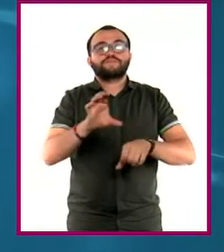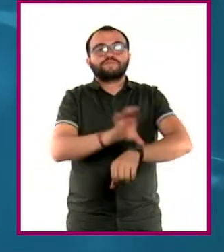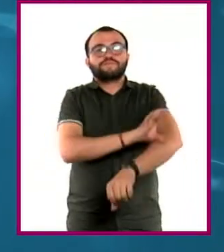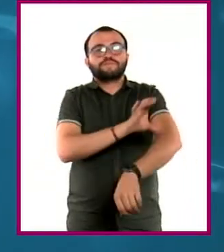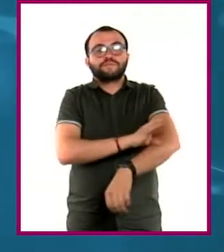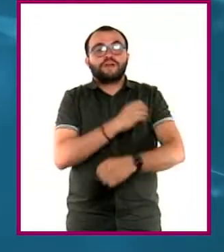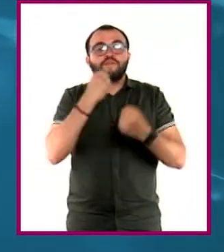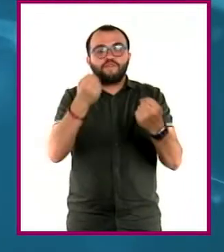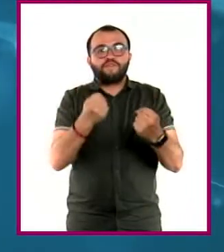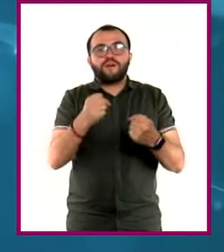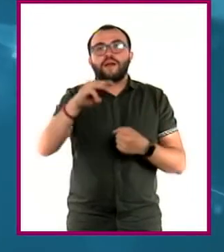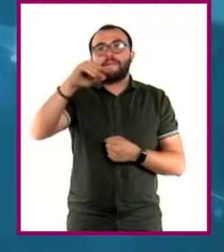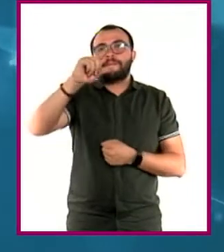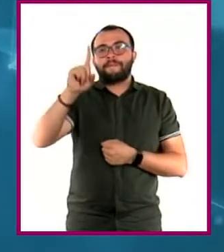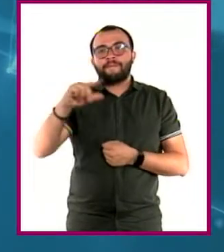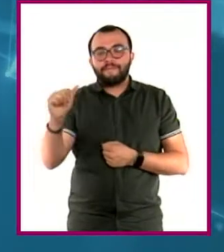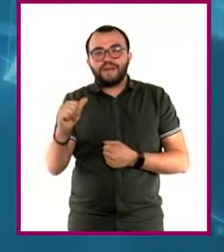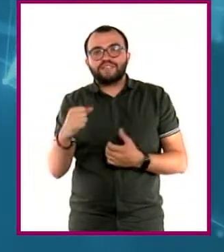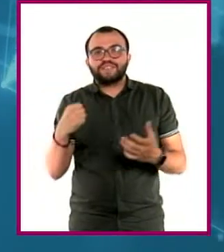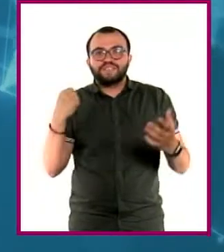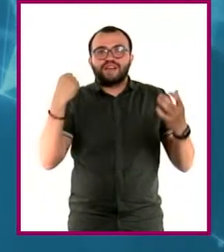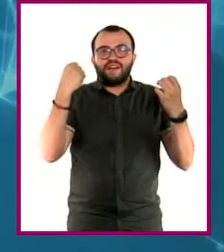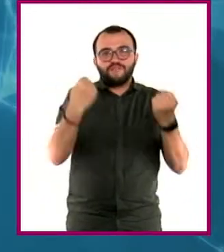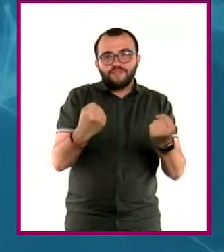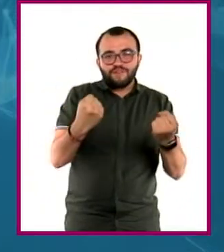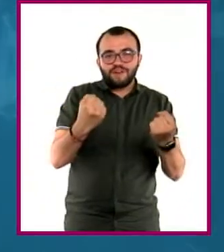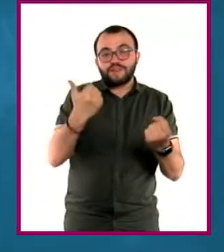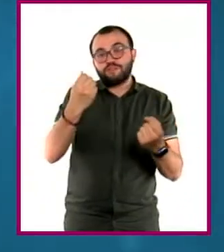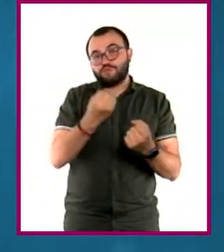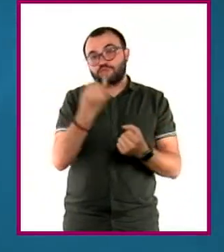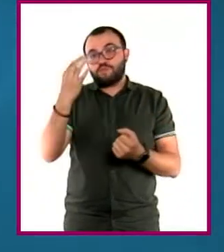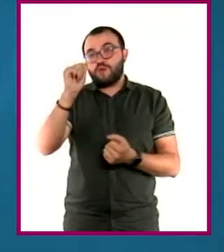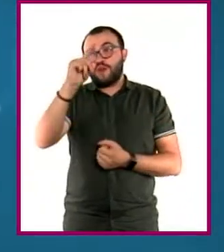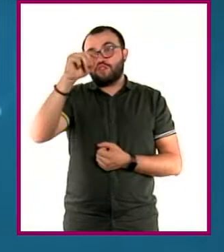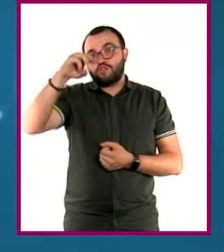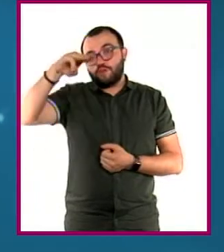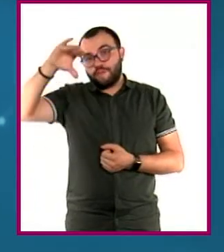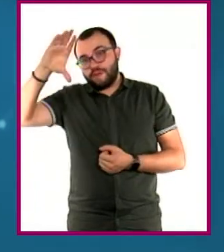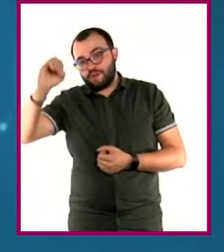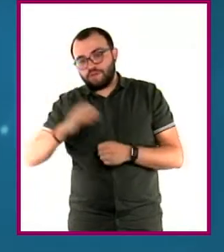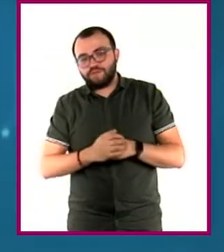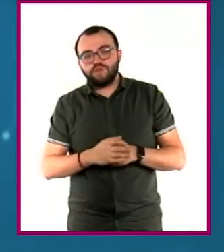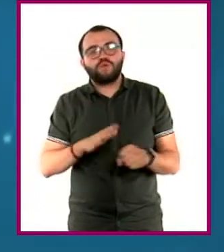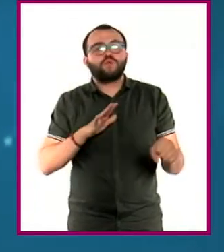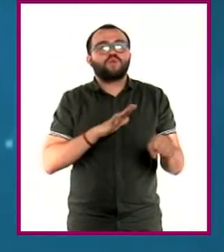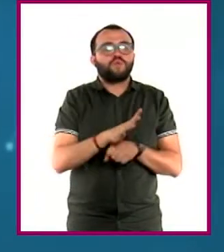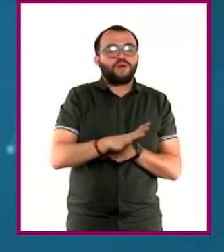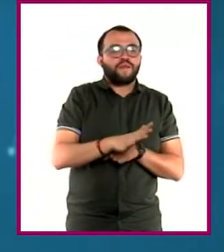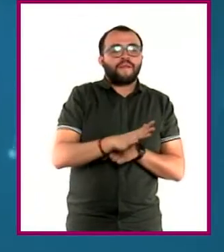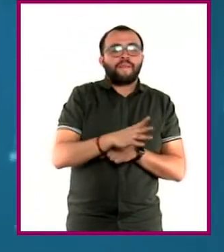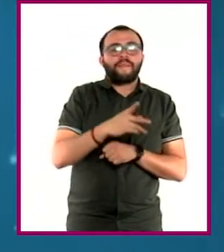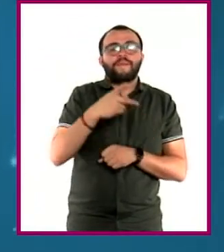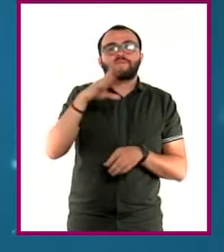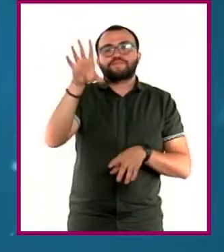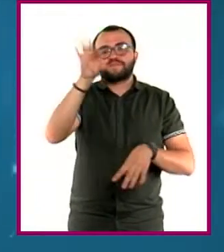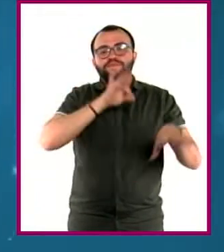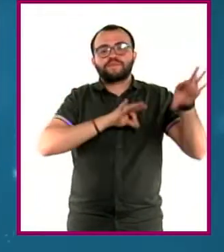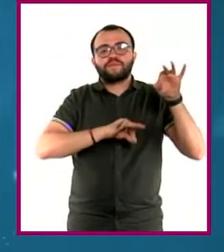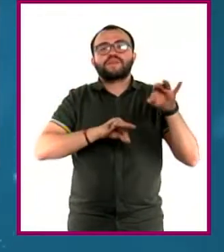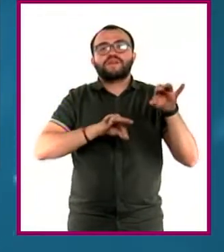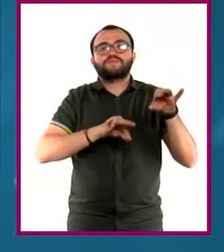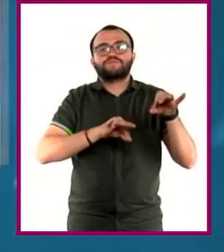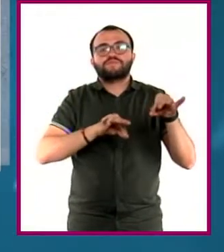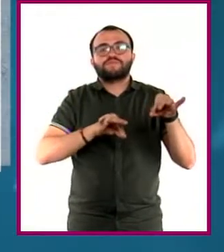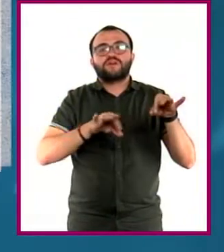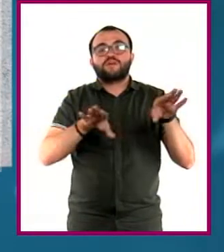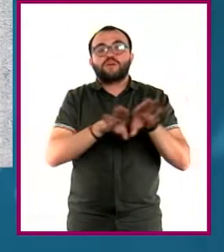la masa atómica y el número atómico. Finalmente llegamos a la que la clasificó con base en sus propiedades